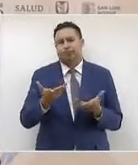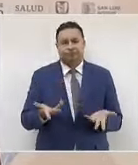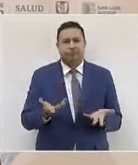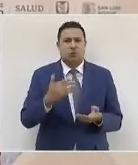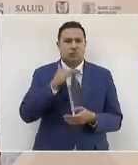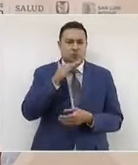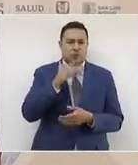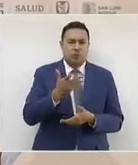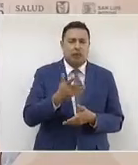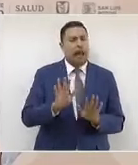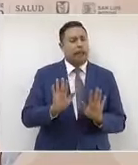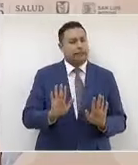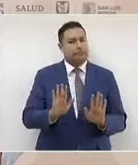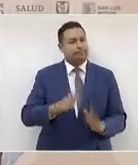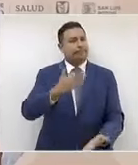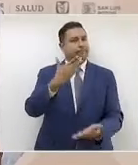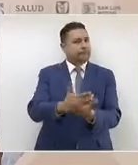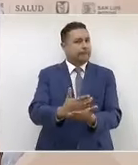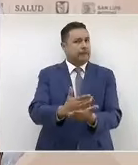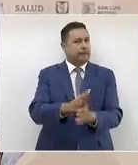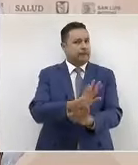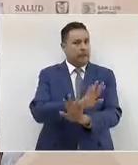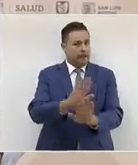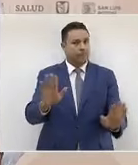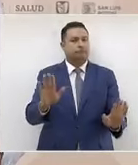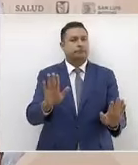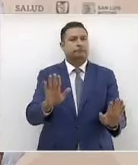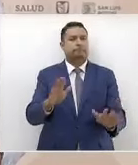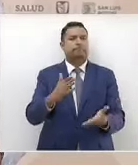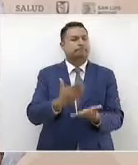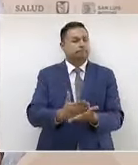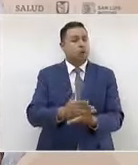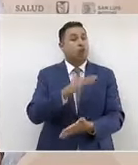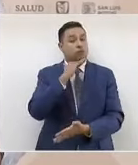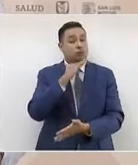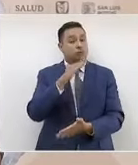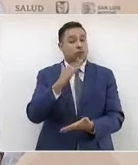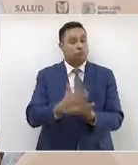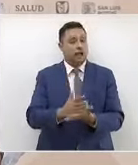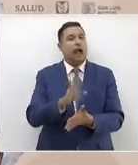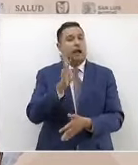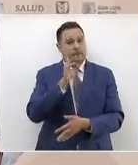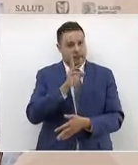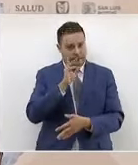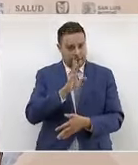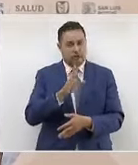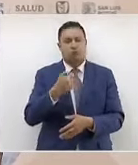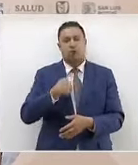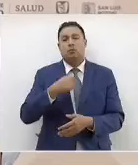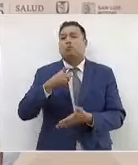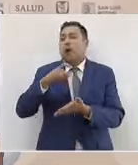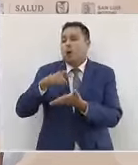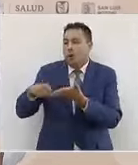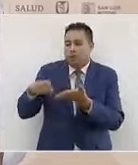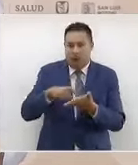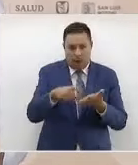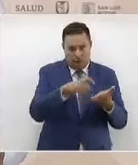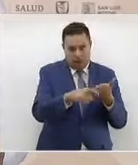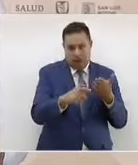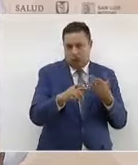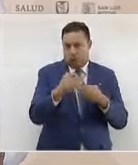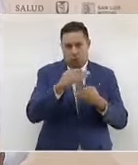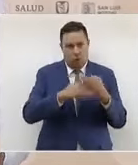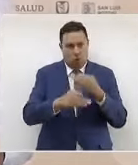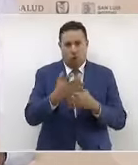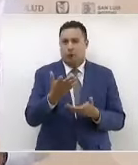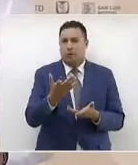Entonces dijimos, no, se acabó, vamos a procurar comprar todos los